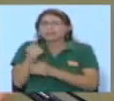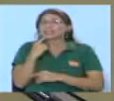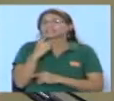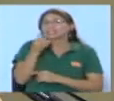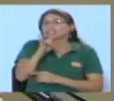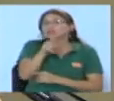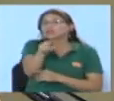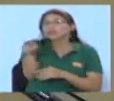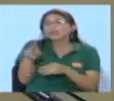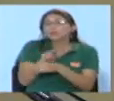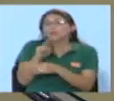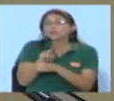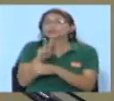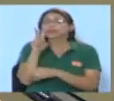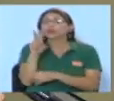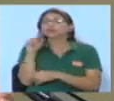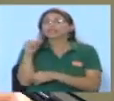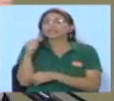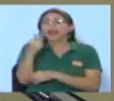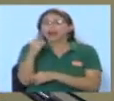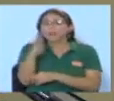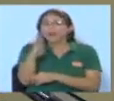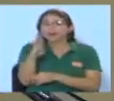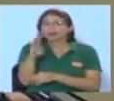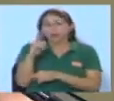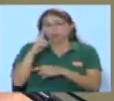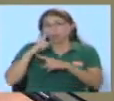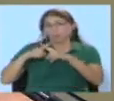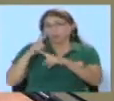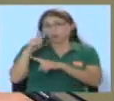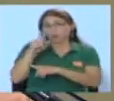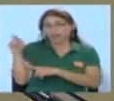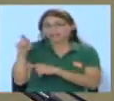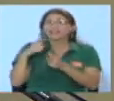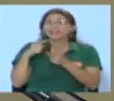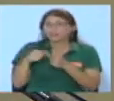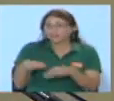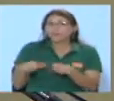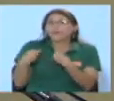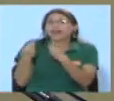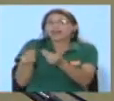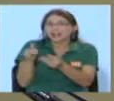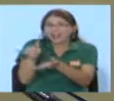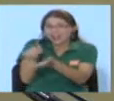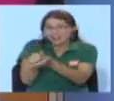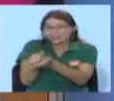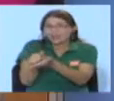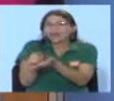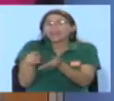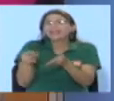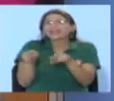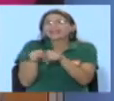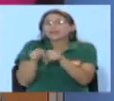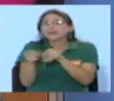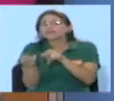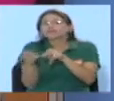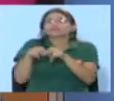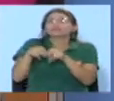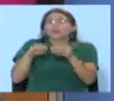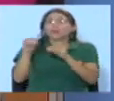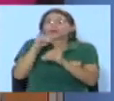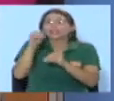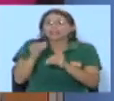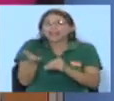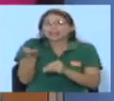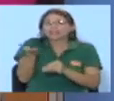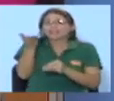es 2 gigas por mes, entonces te voy a dar eso más un porcentaje de crecimiento. ¿Por qué? Porque si usted establece hoy, que es una cosa